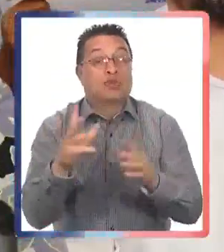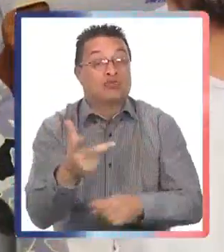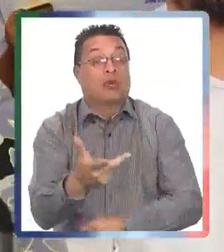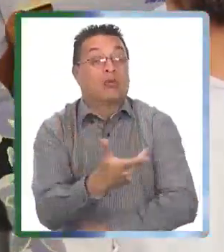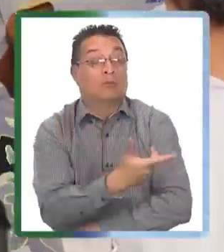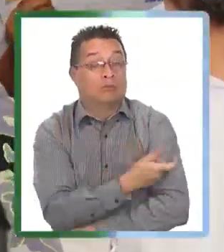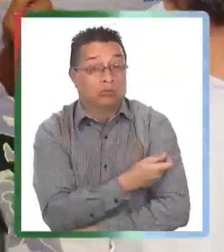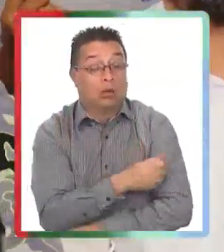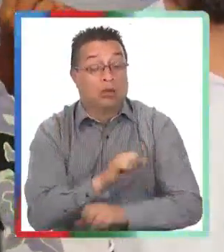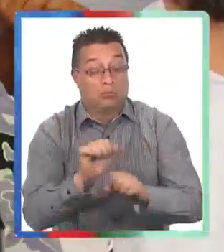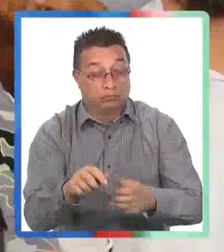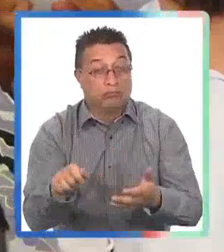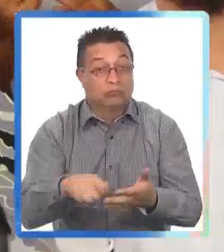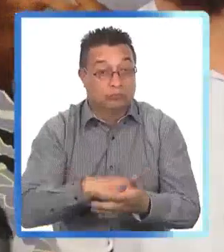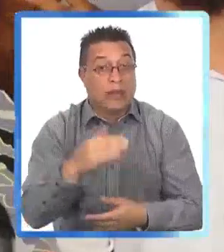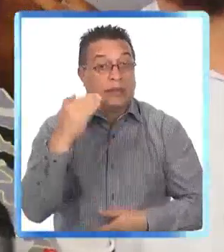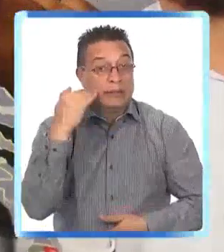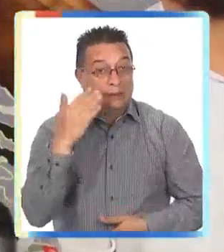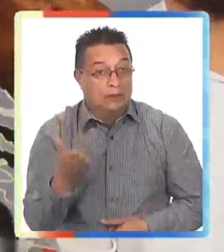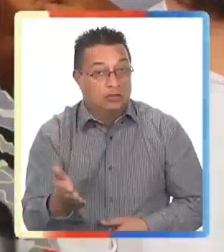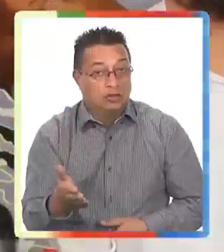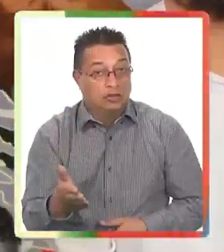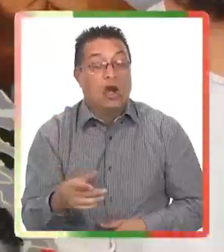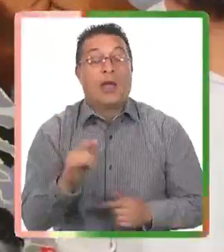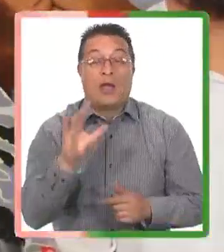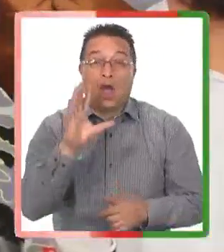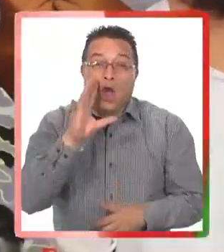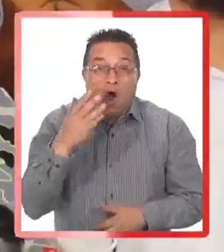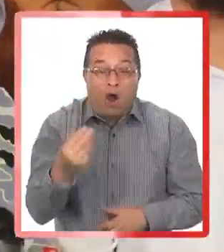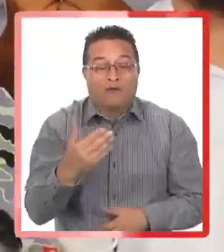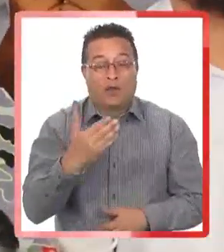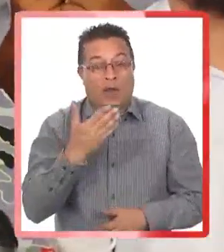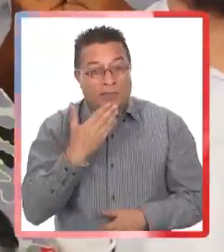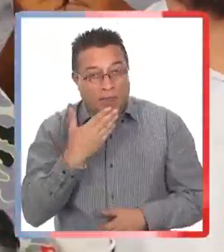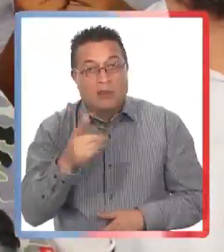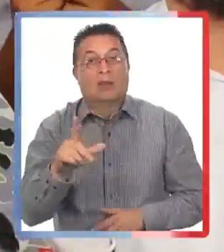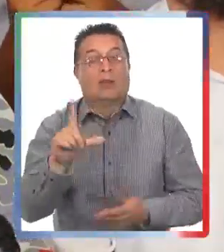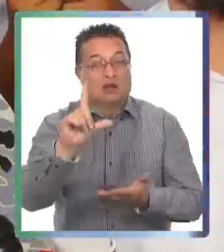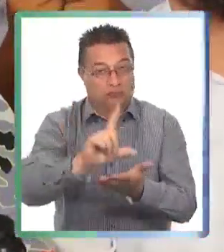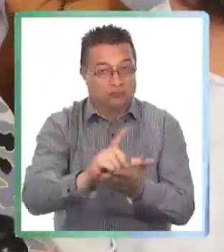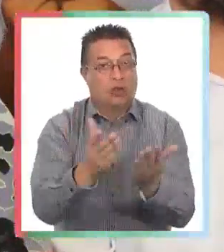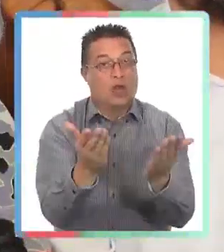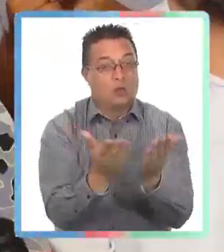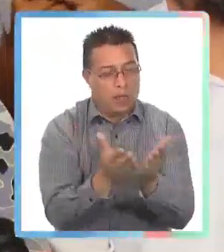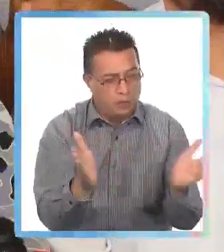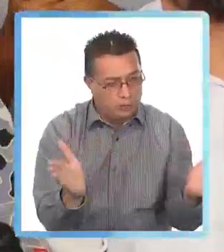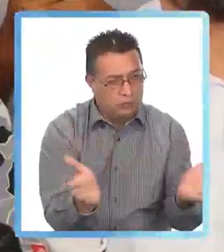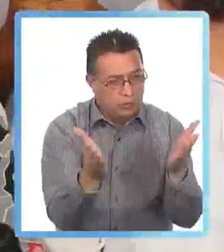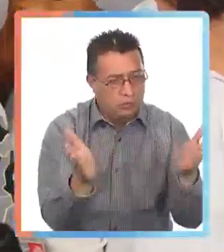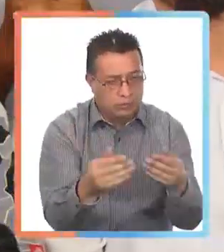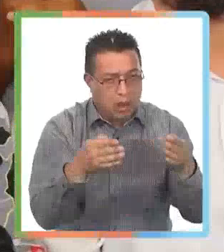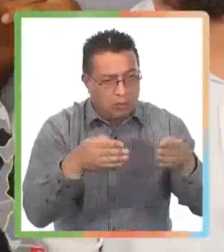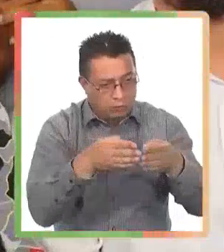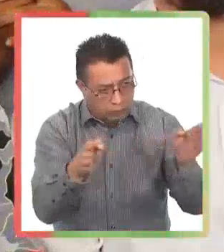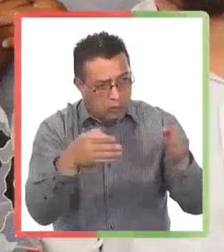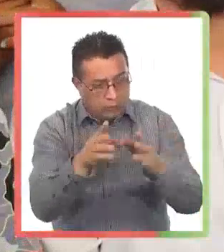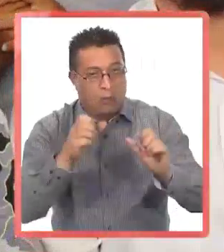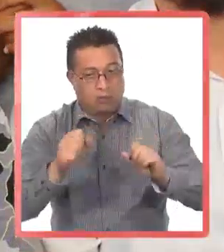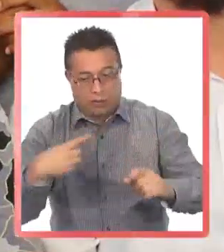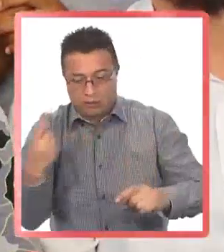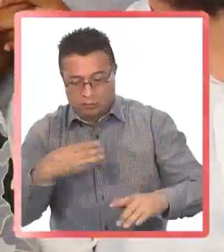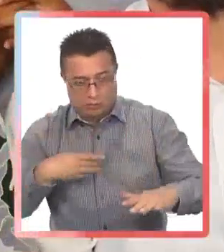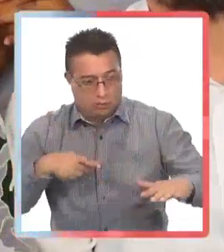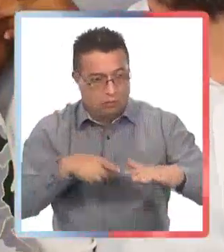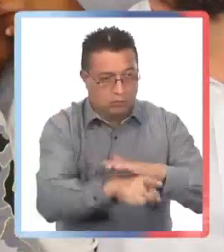se coloca la vacuna en el niño, ¿ya? Y obviamente instar también a los establecimientos educacionales a que nos abran las puertas para